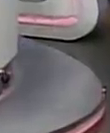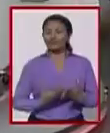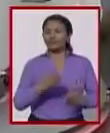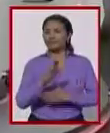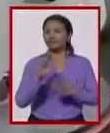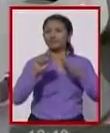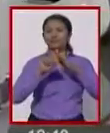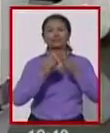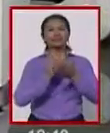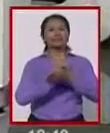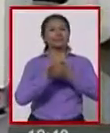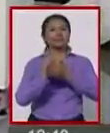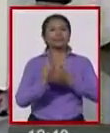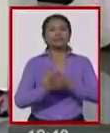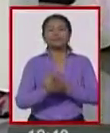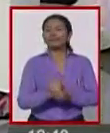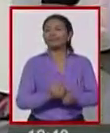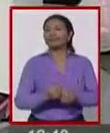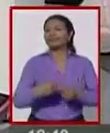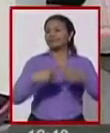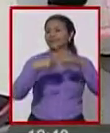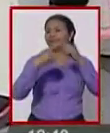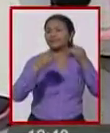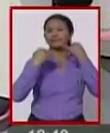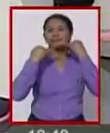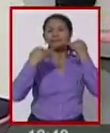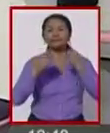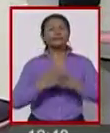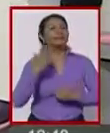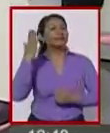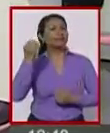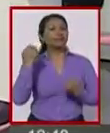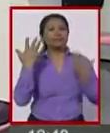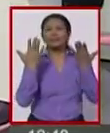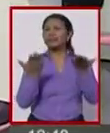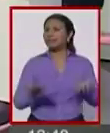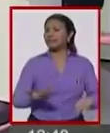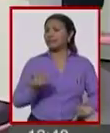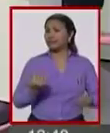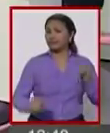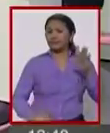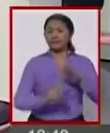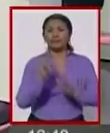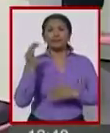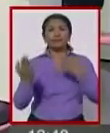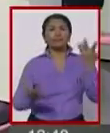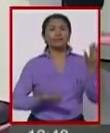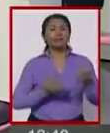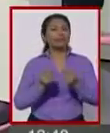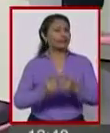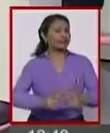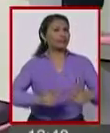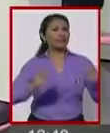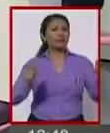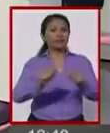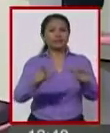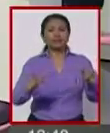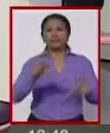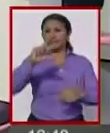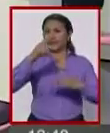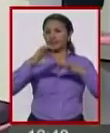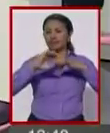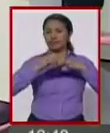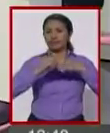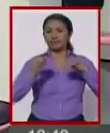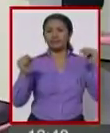Buenas tardes, iniciamos la semana con una desagradable información porque se ha registrado un incendio de magnitud en la zona del